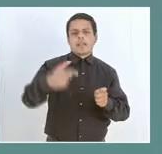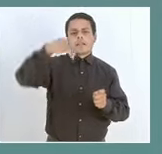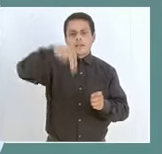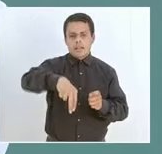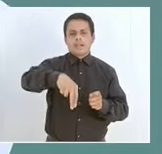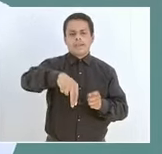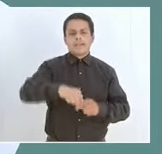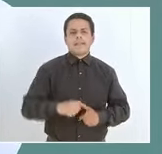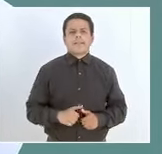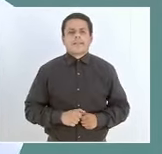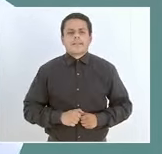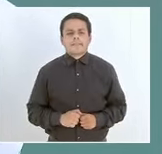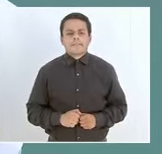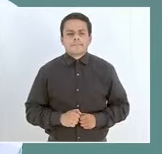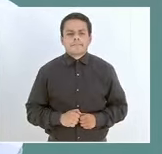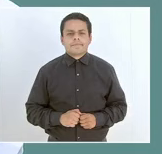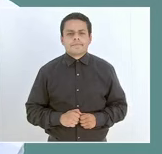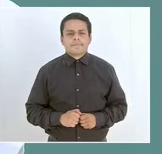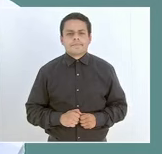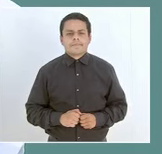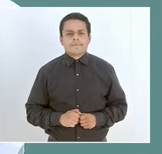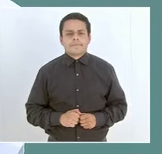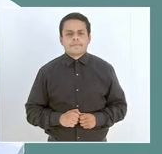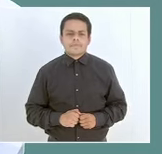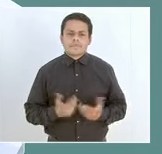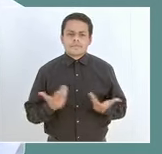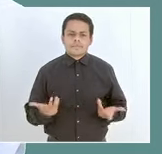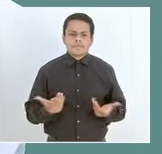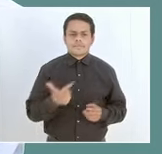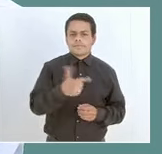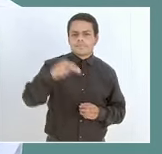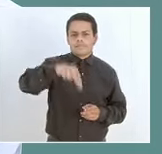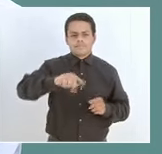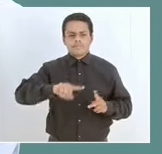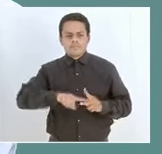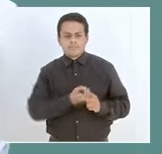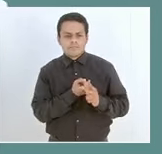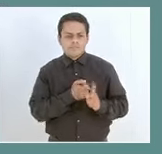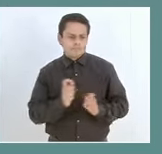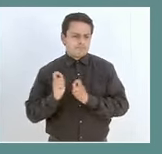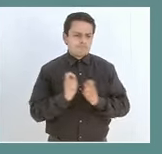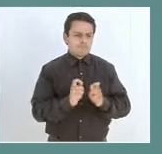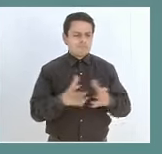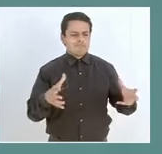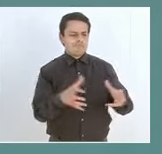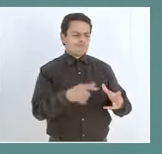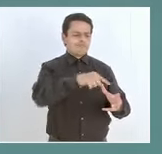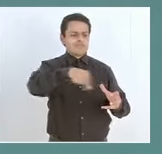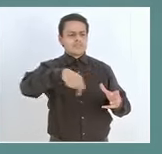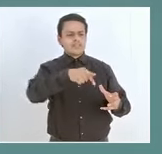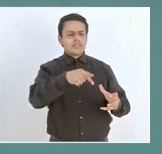la Guardia Nacional. Y para eso se necesitaba